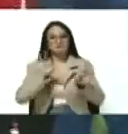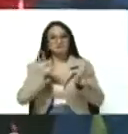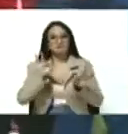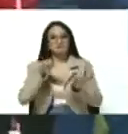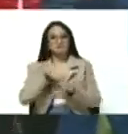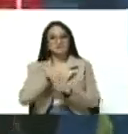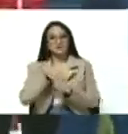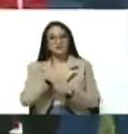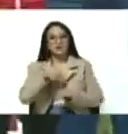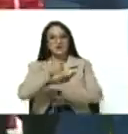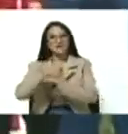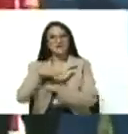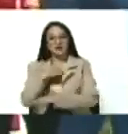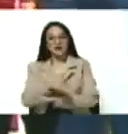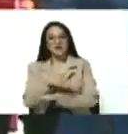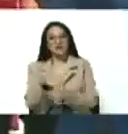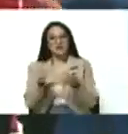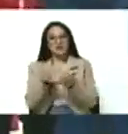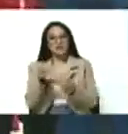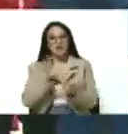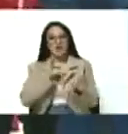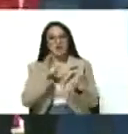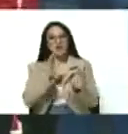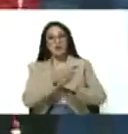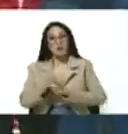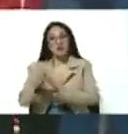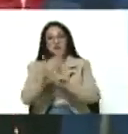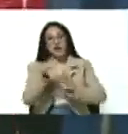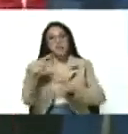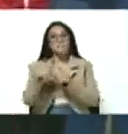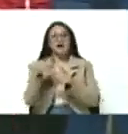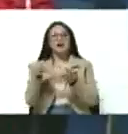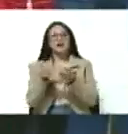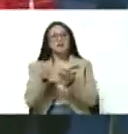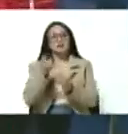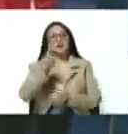elección de los jefes de calle, de los equipos de comunidades y de los equipos de UVC.